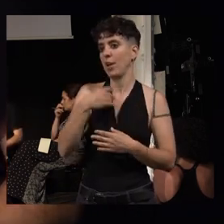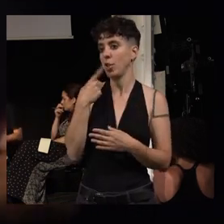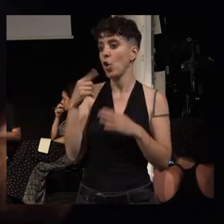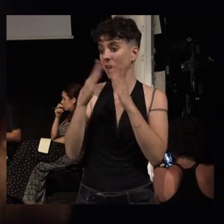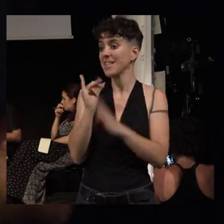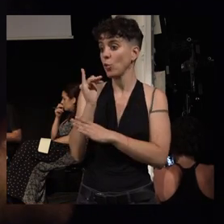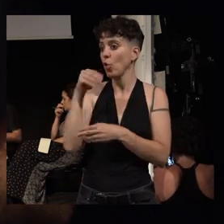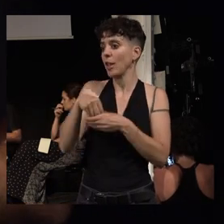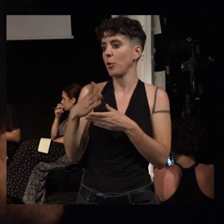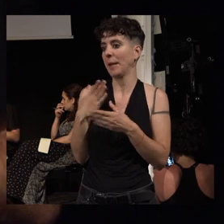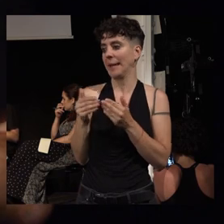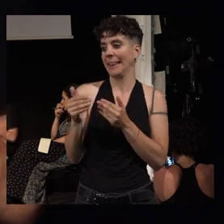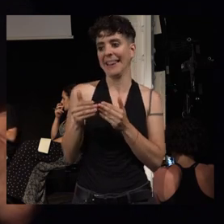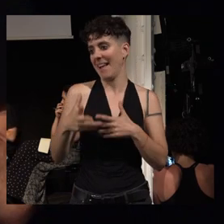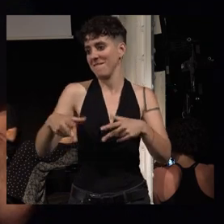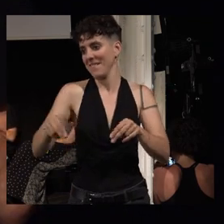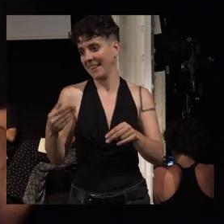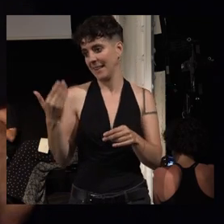que